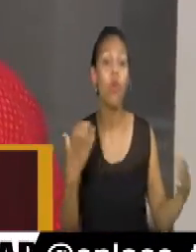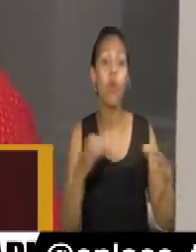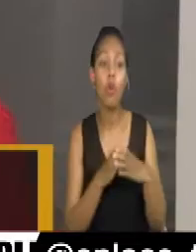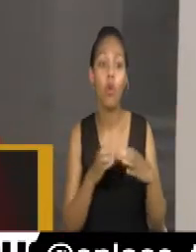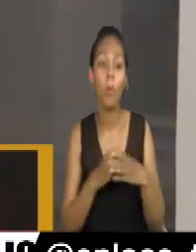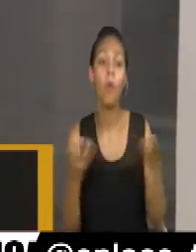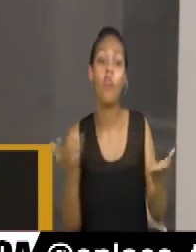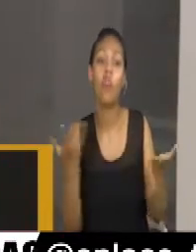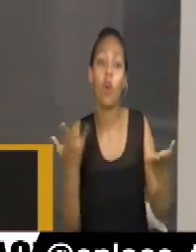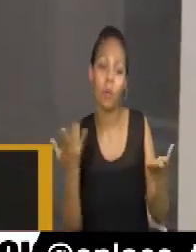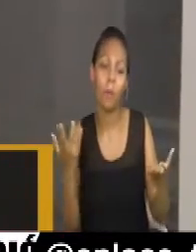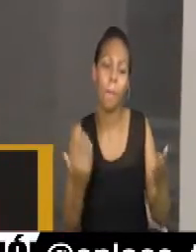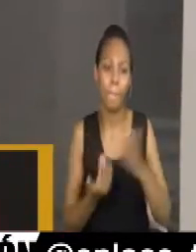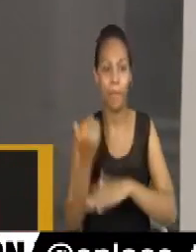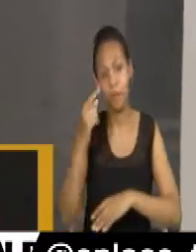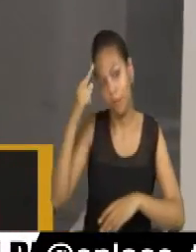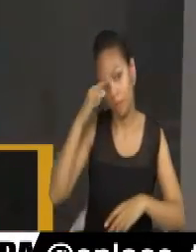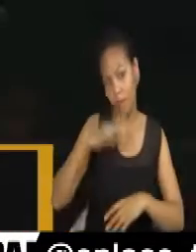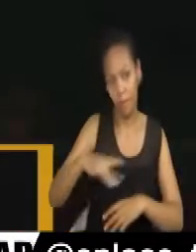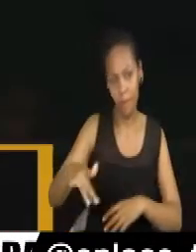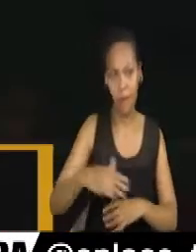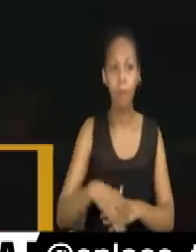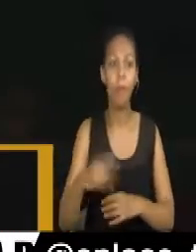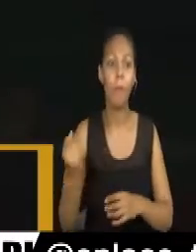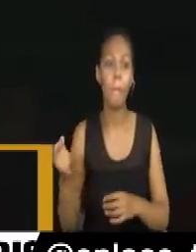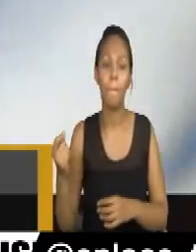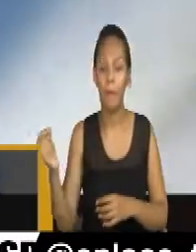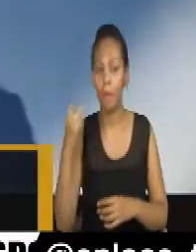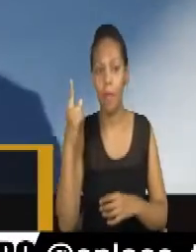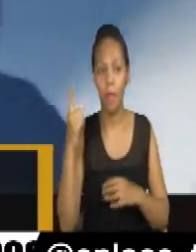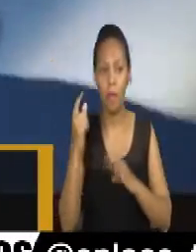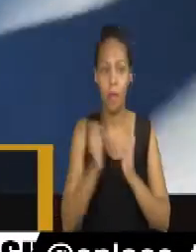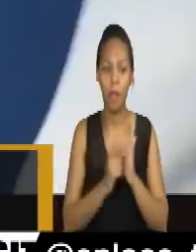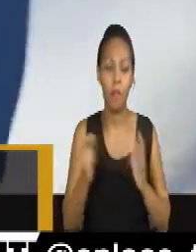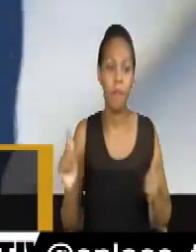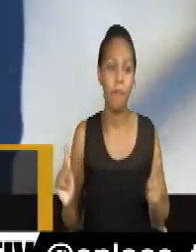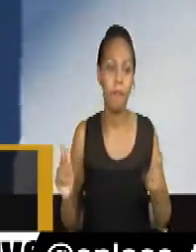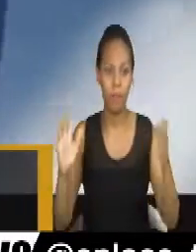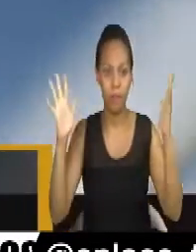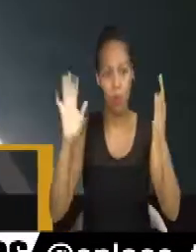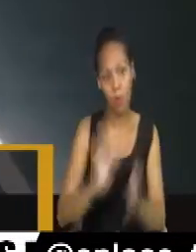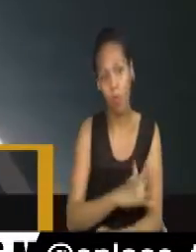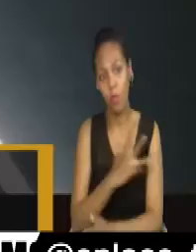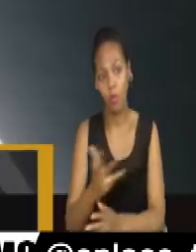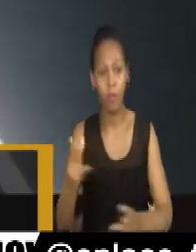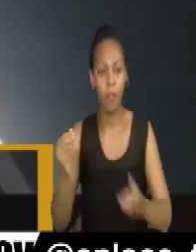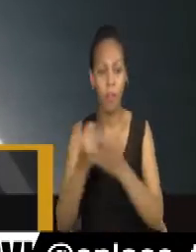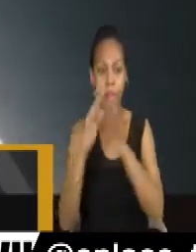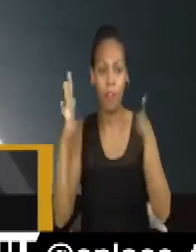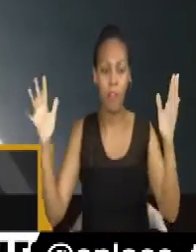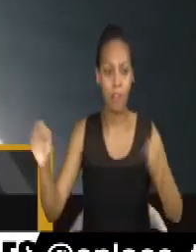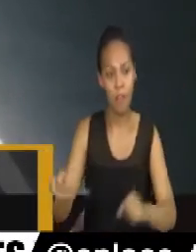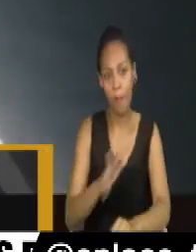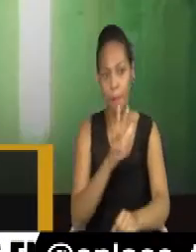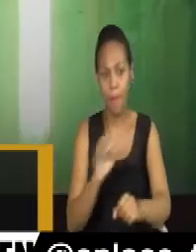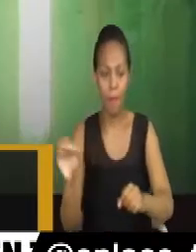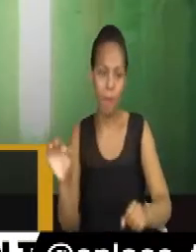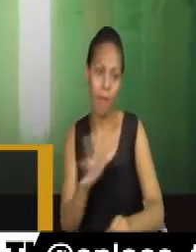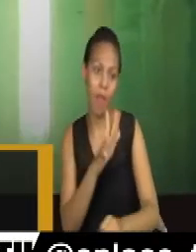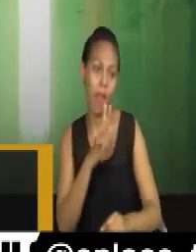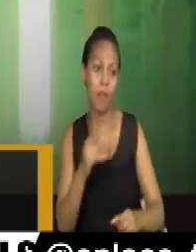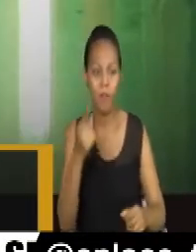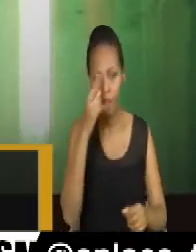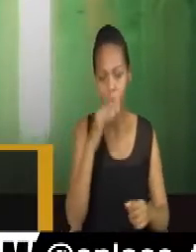ganadores del el primer festival musical del mar, en la fiesta del mar en Santa Marta. Ganadores del Indio